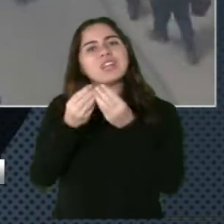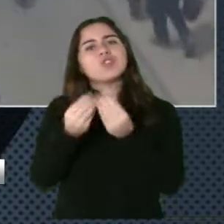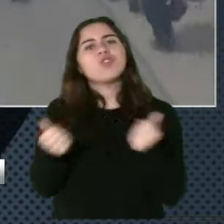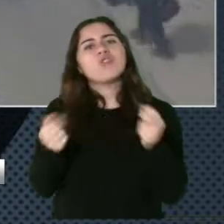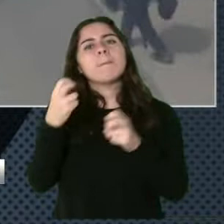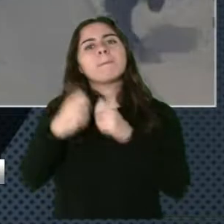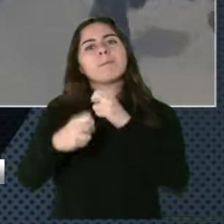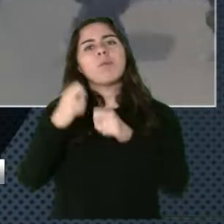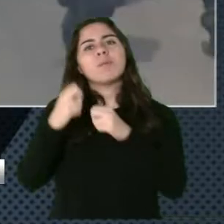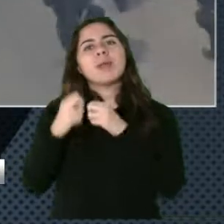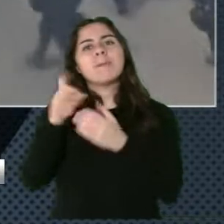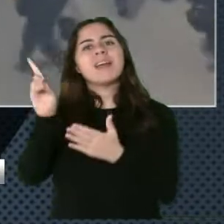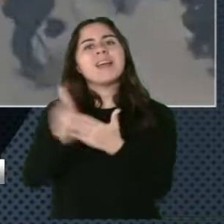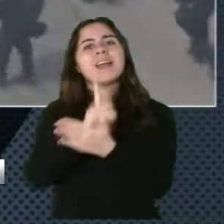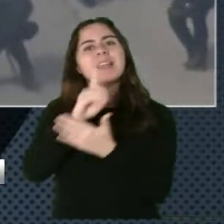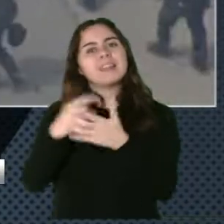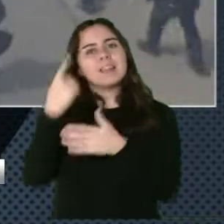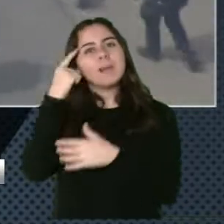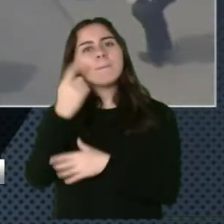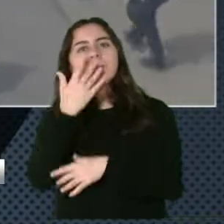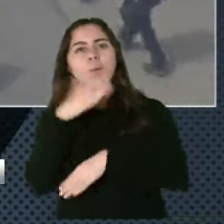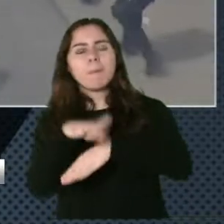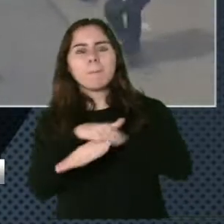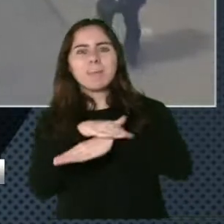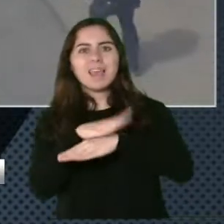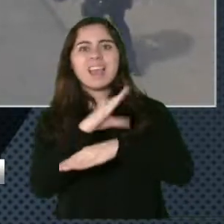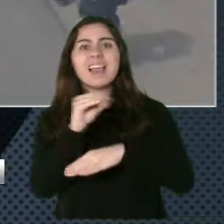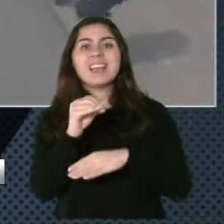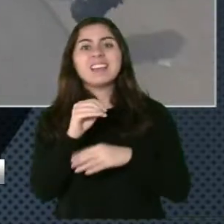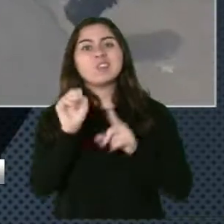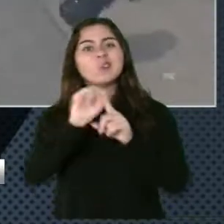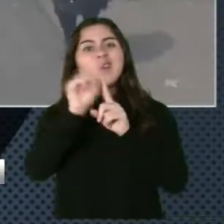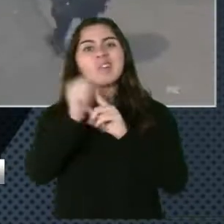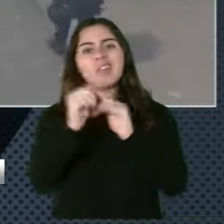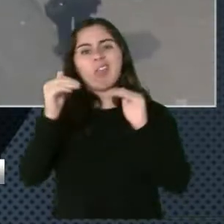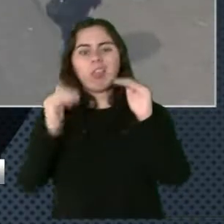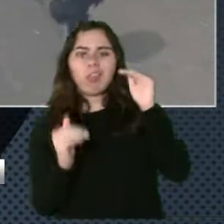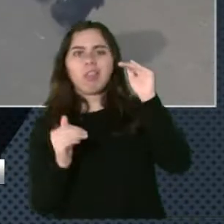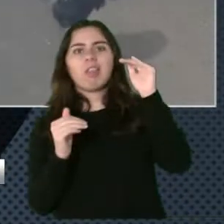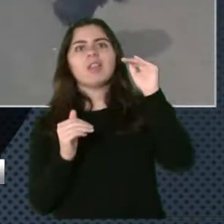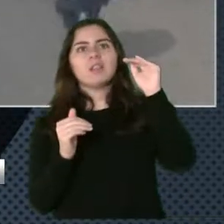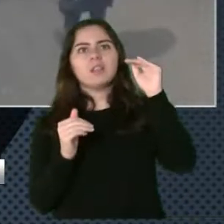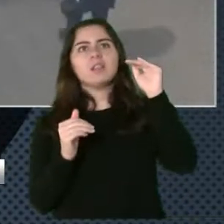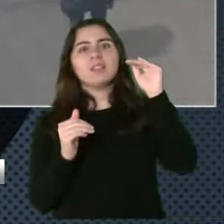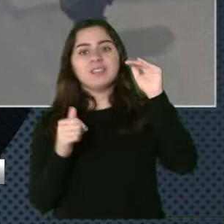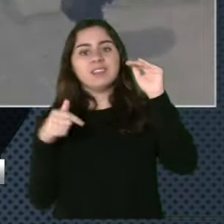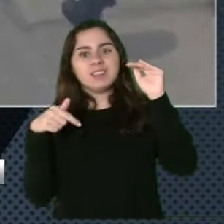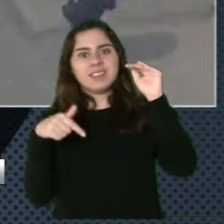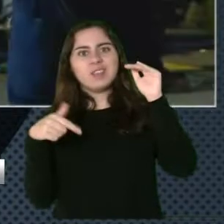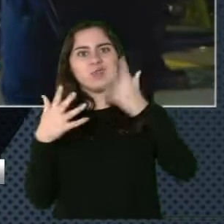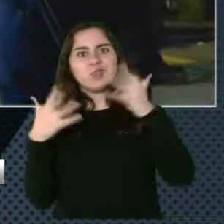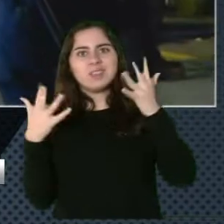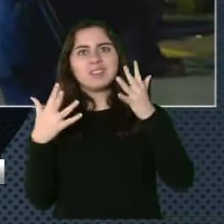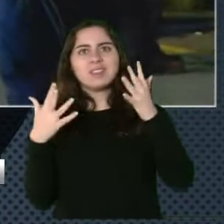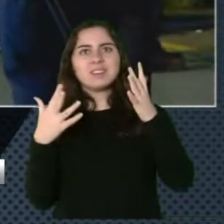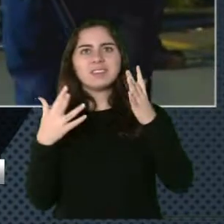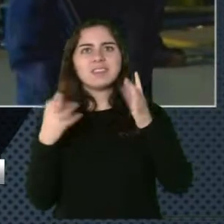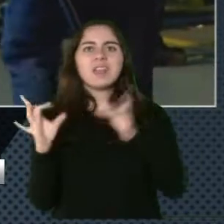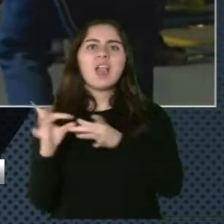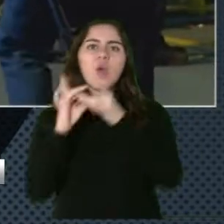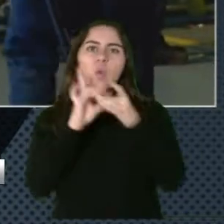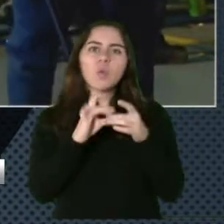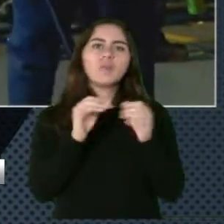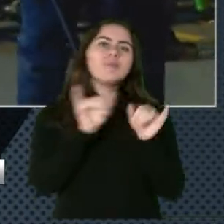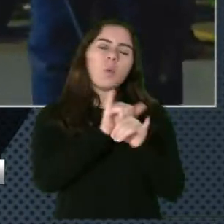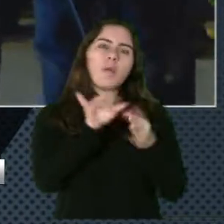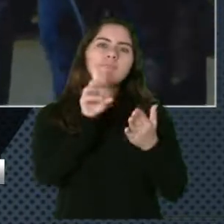pero también las desigualdades que existen sociales que generalmente vienen acompañadas con cuestiones de discrimen